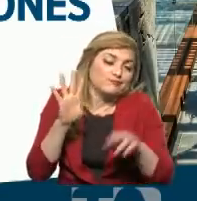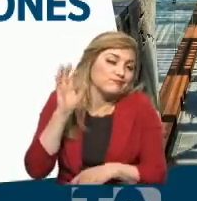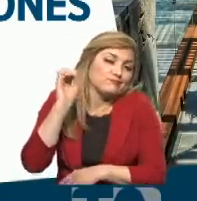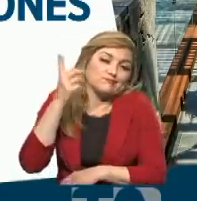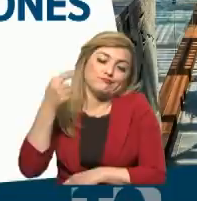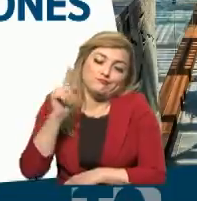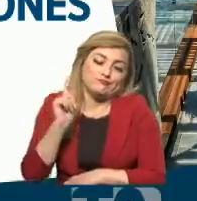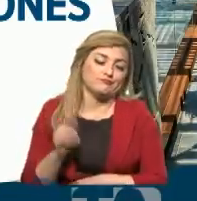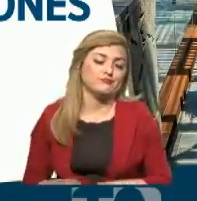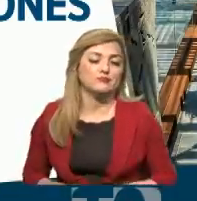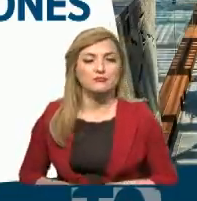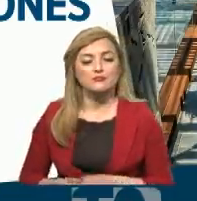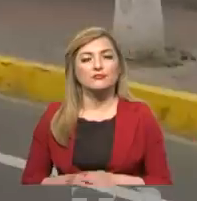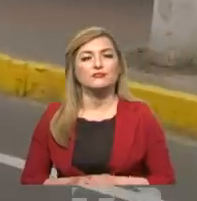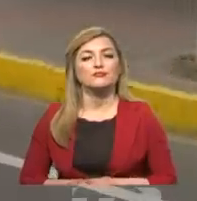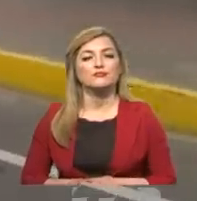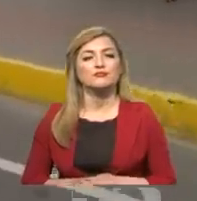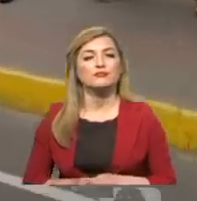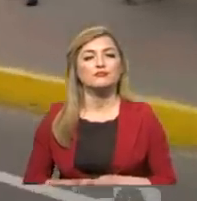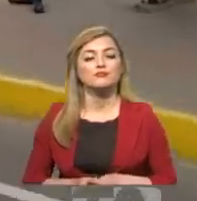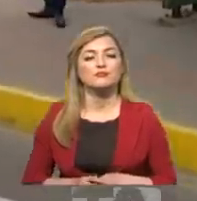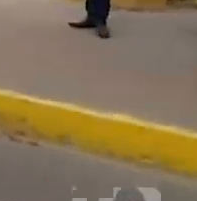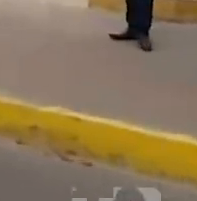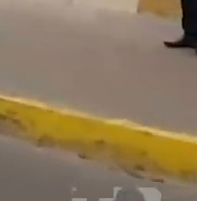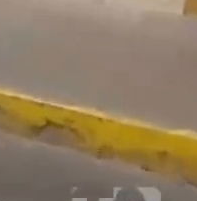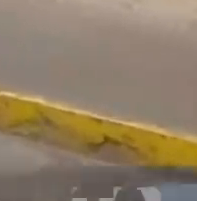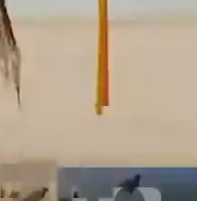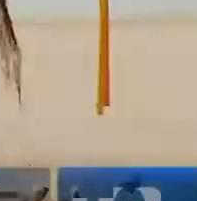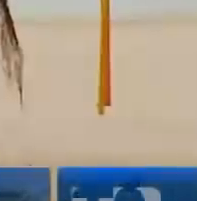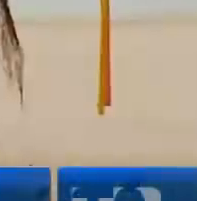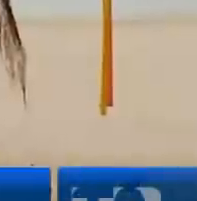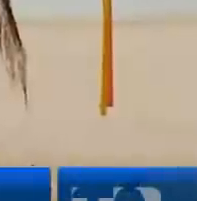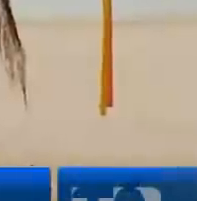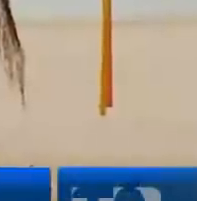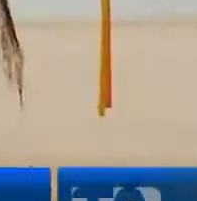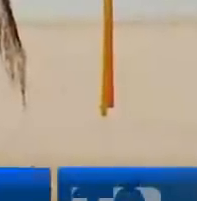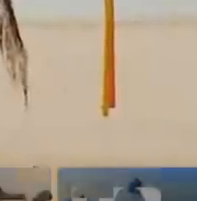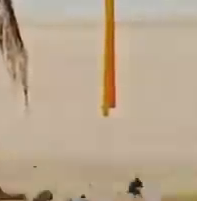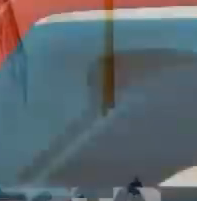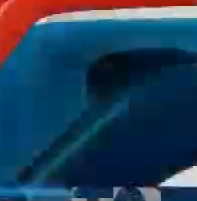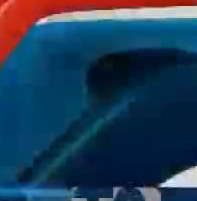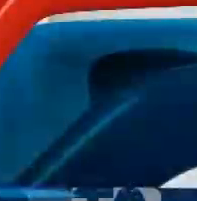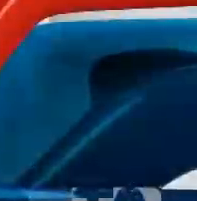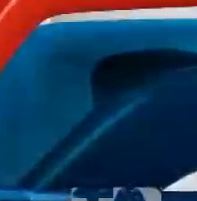unos 40 millones de dólares. En Quito, Belén Merizalde, 24 horas.